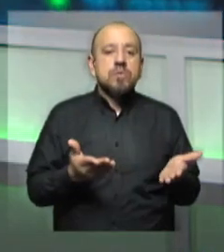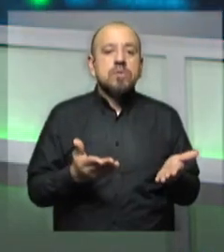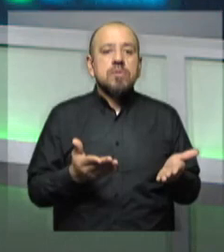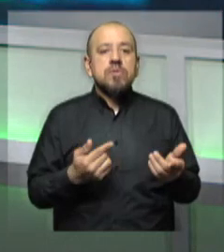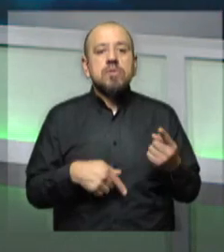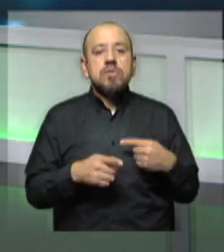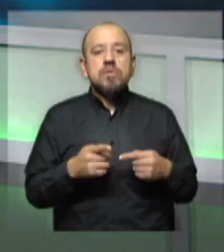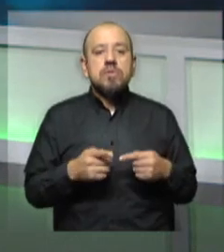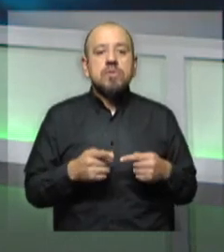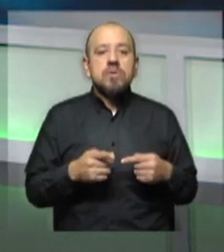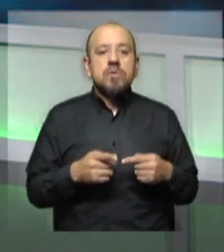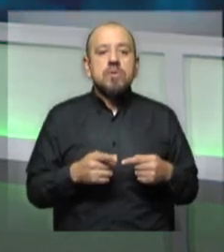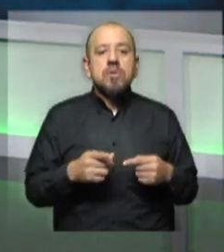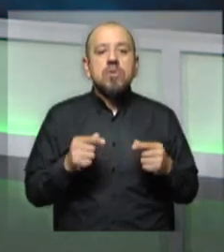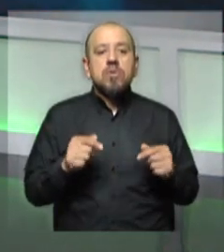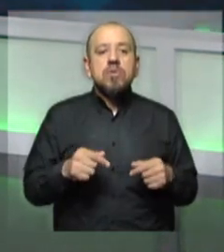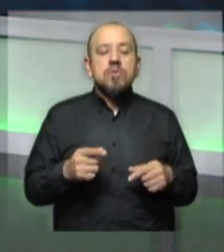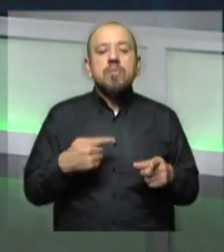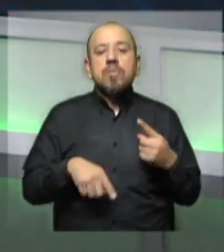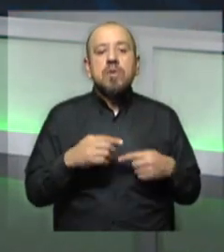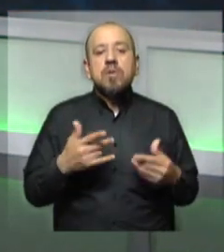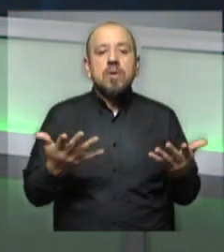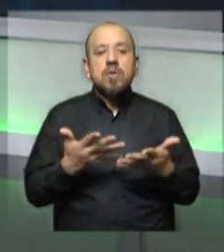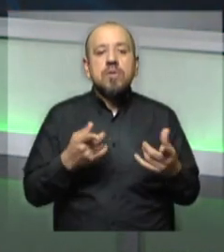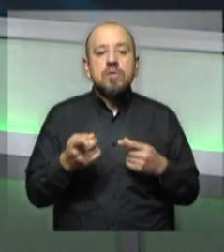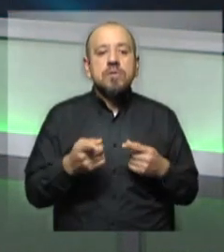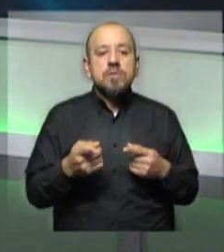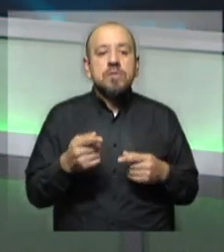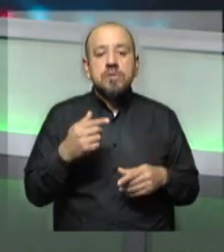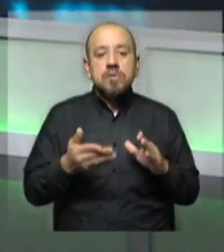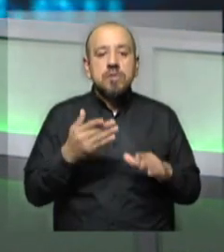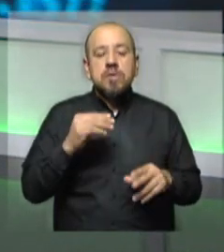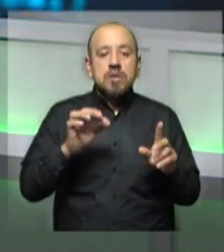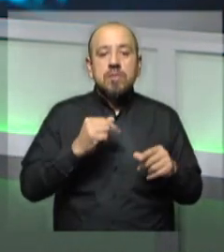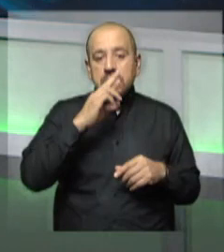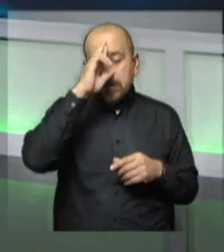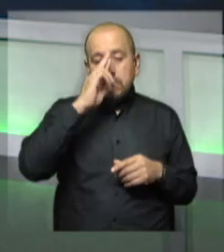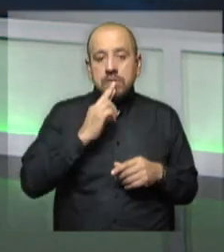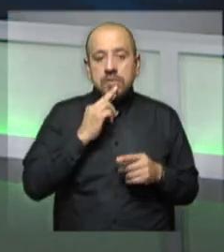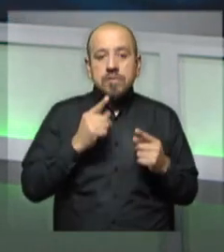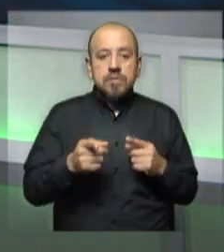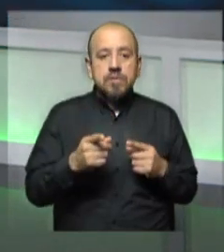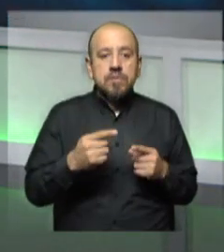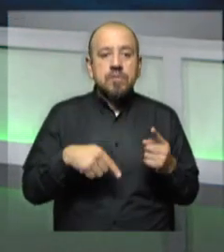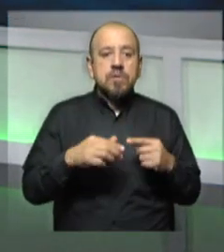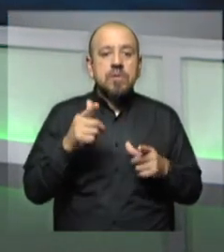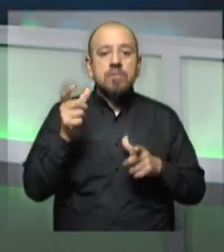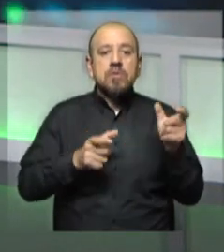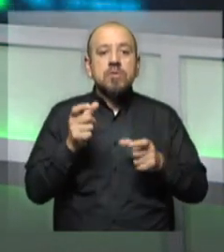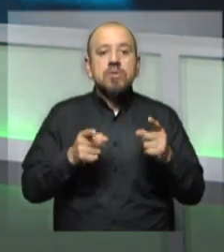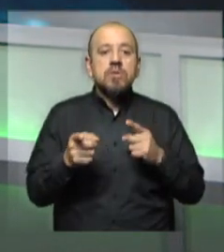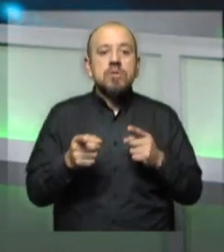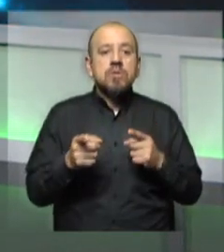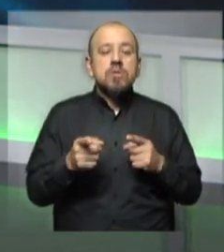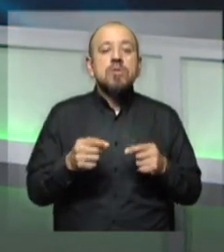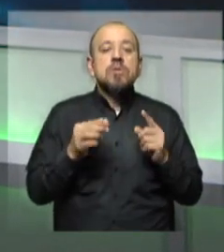desagregación de los datos que conocimos hoy pero ahora por la ascendencia étnico racial autodeclarada por las personas que son encuestadas sí